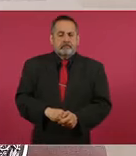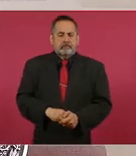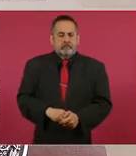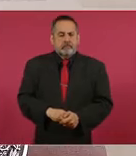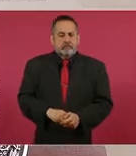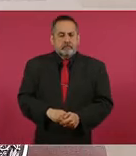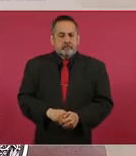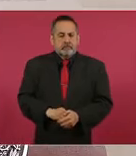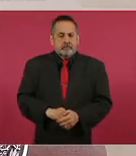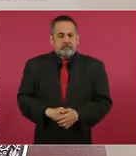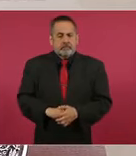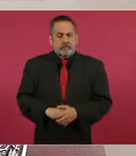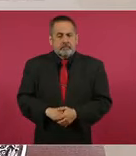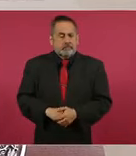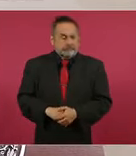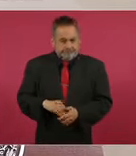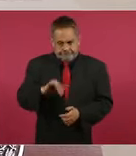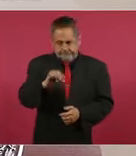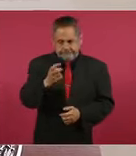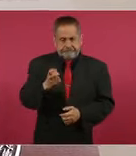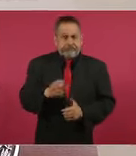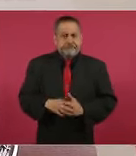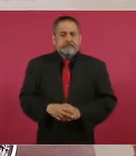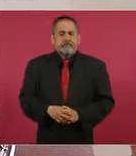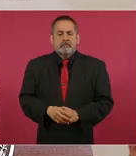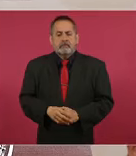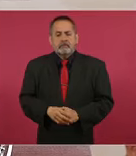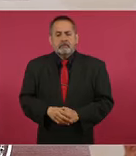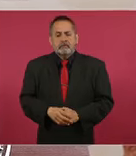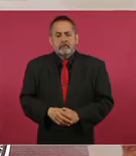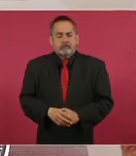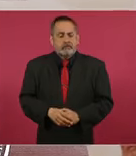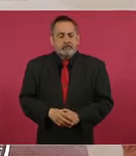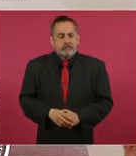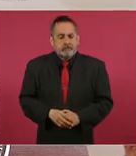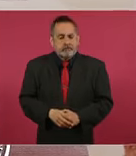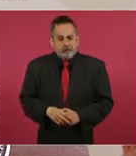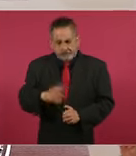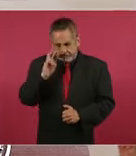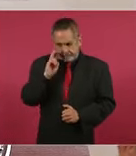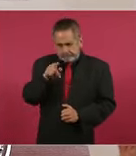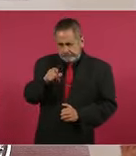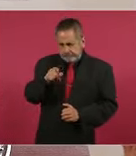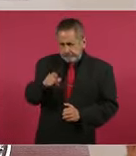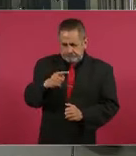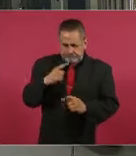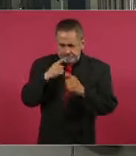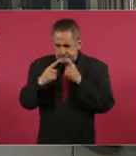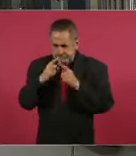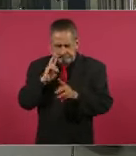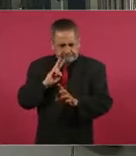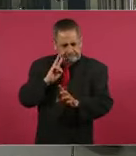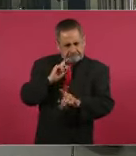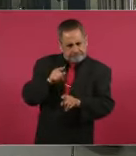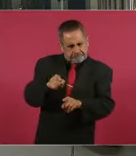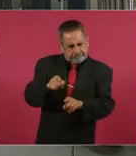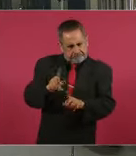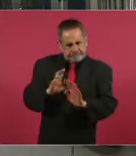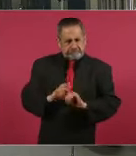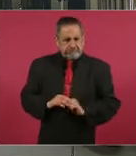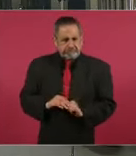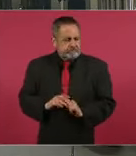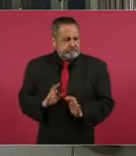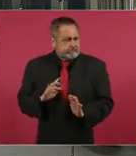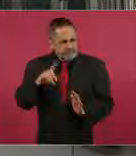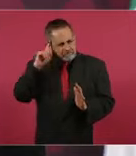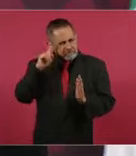Pues ahí tenemos que ver una gestión. No creo que haya